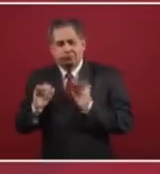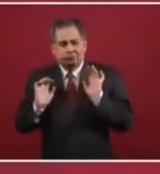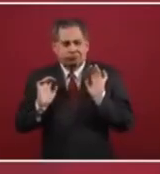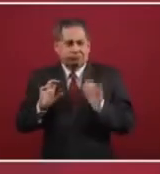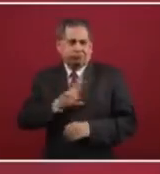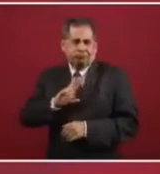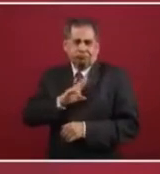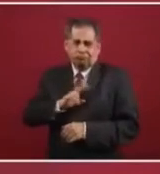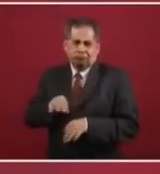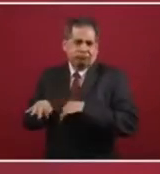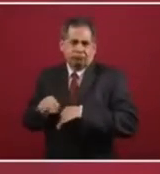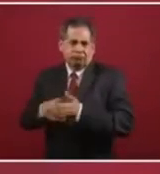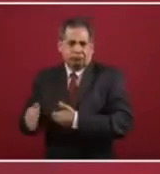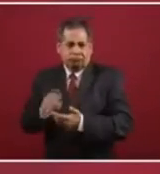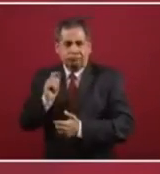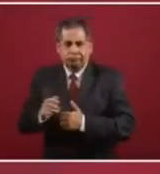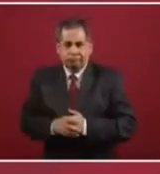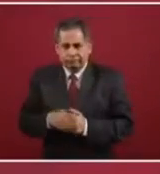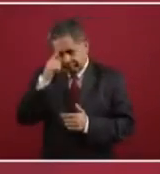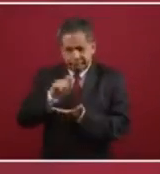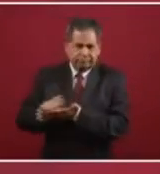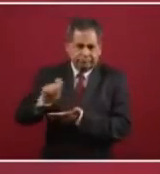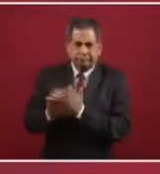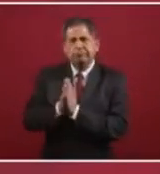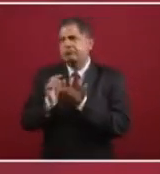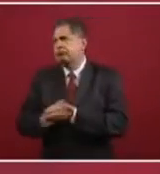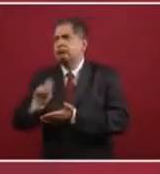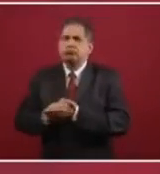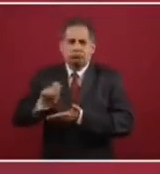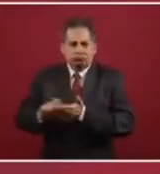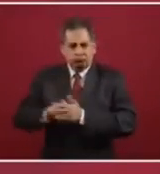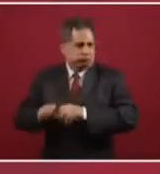privada, básicamente a escribir.